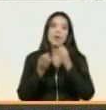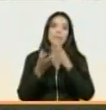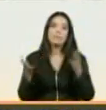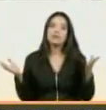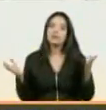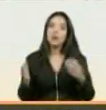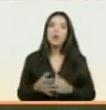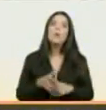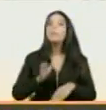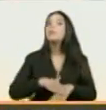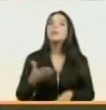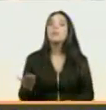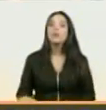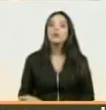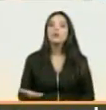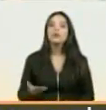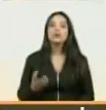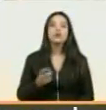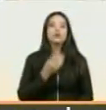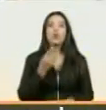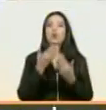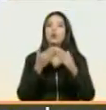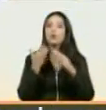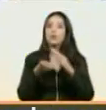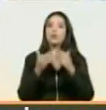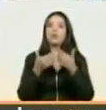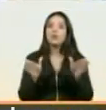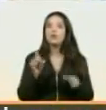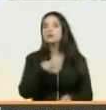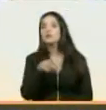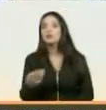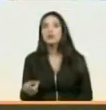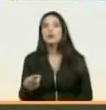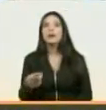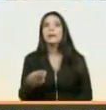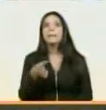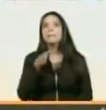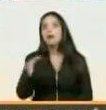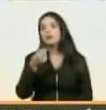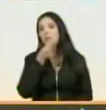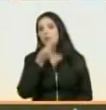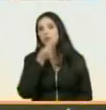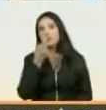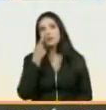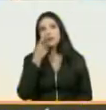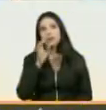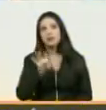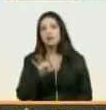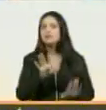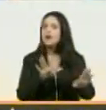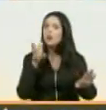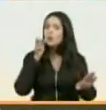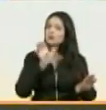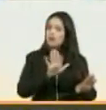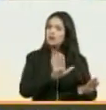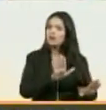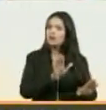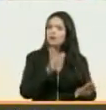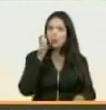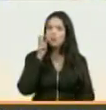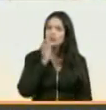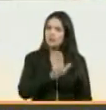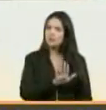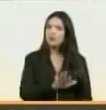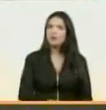editorial, porque los medios se reservan lo que publica y lo que no publica y mandan a su periodista. No se presten. Escúchame, no me hables en el tiro, escúchame,